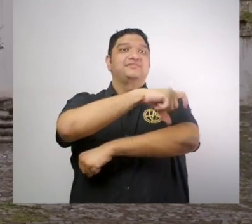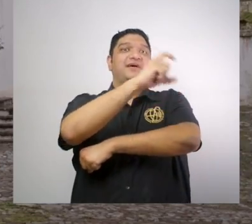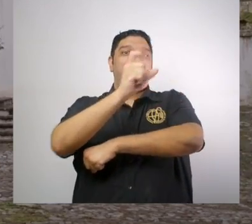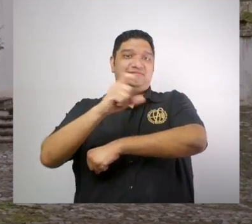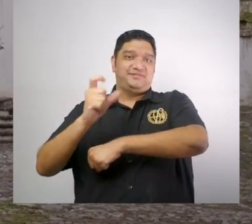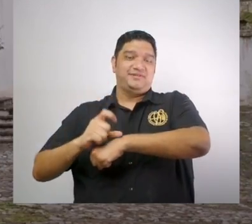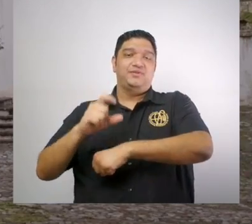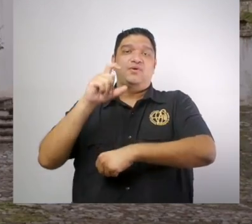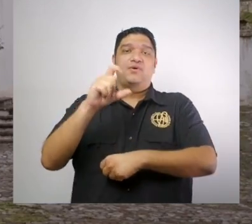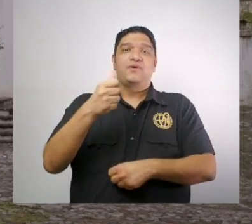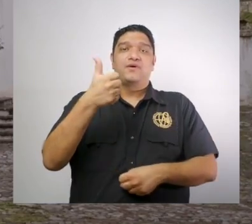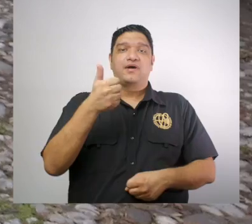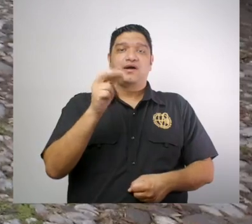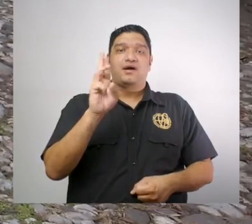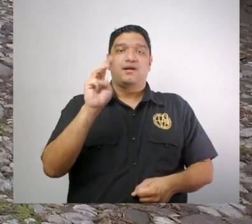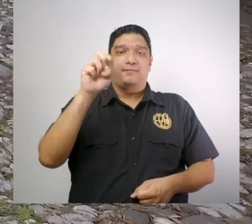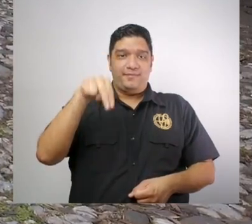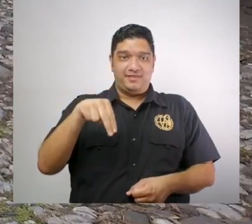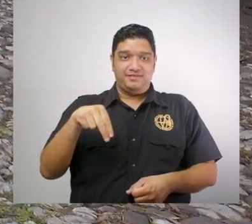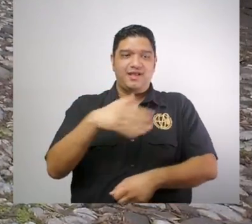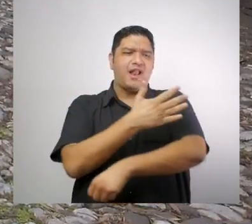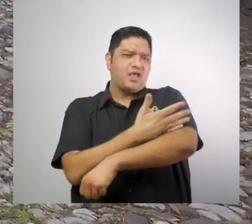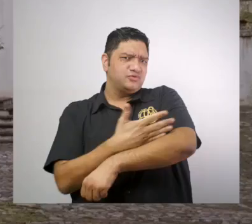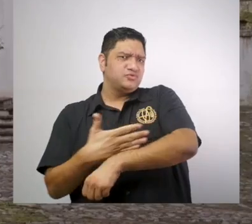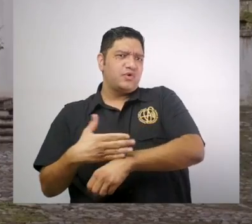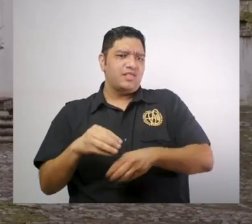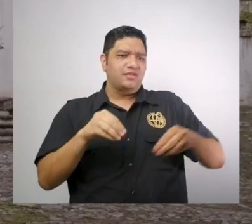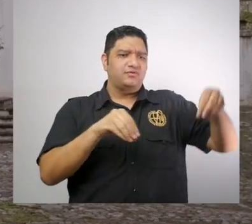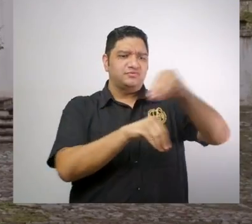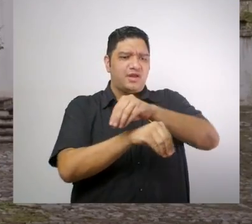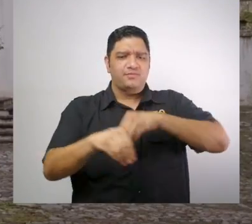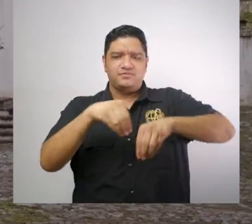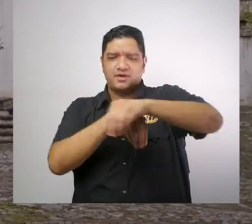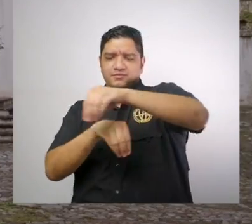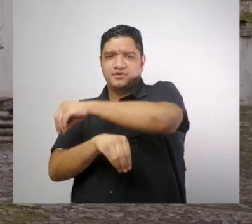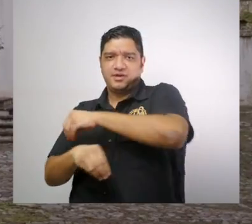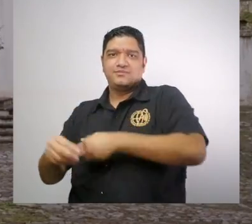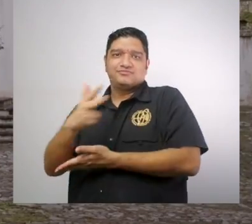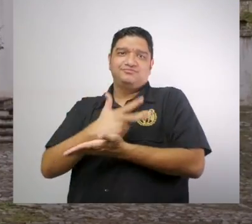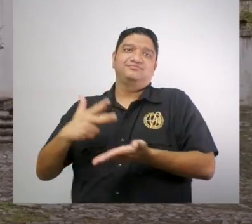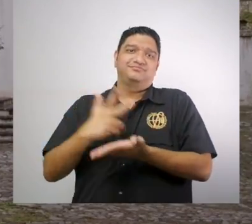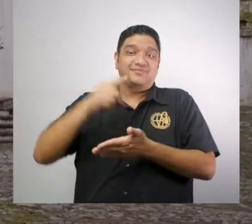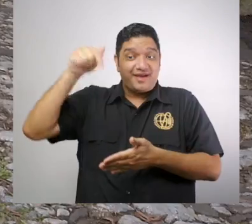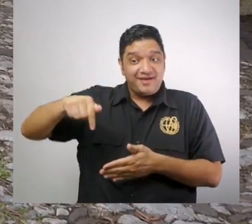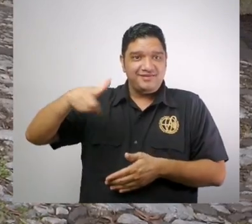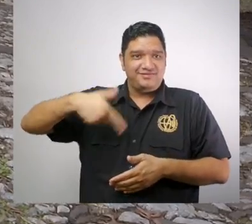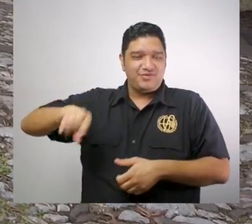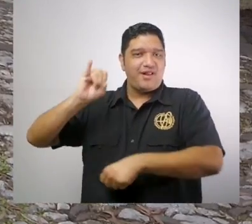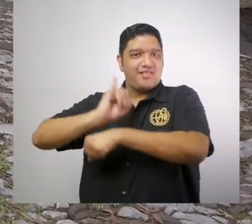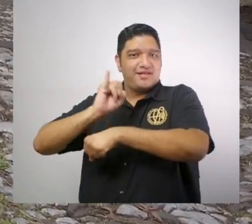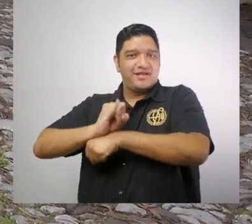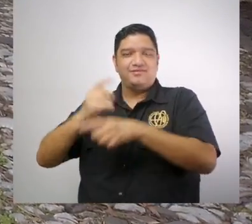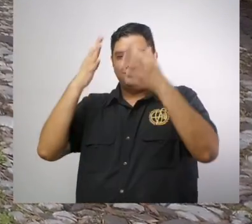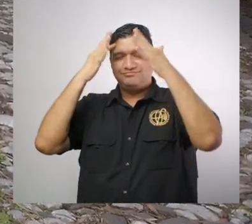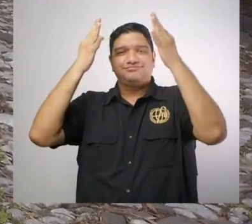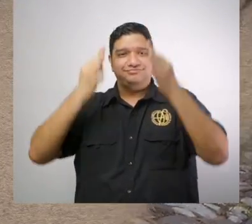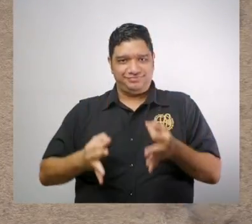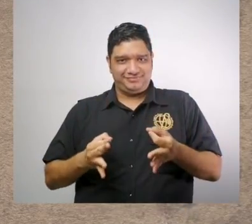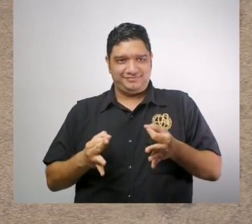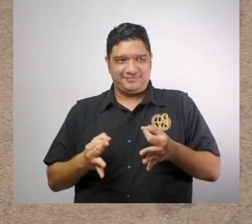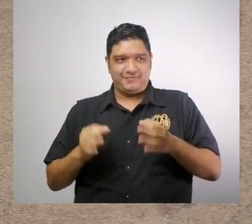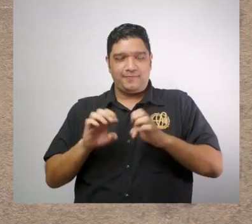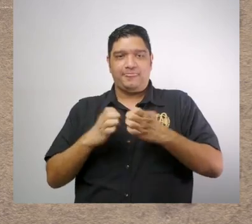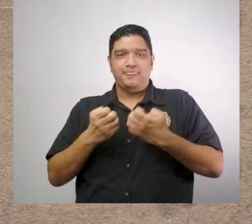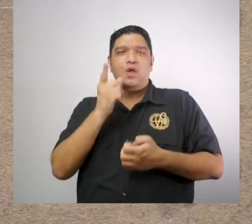estos eventos de la traslación. Y efectivamente, aquí se tomó la decisión del traslado. Cuando Luis Díez de Navarro